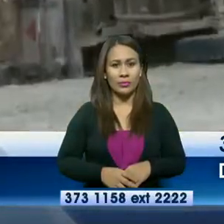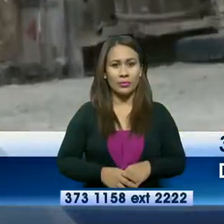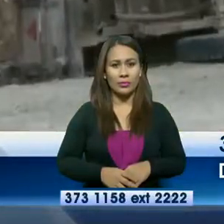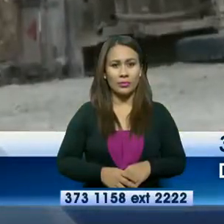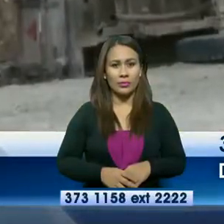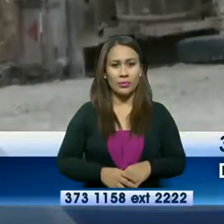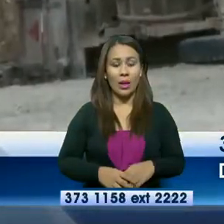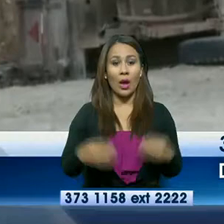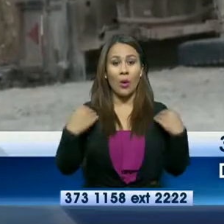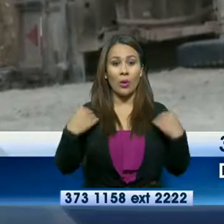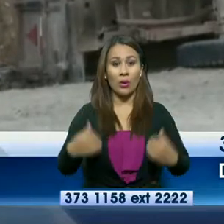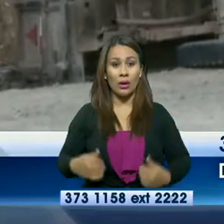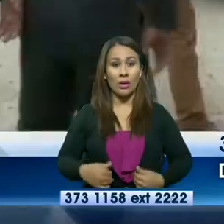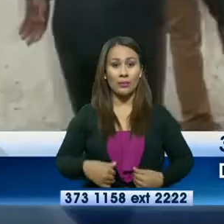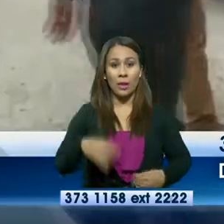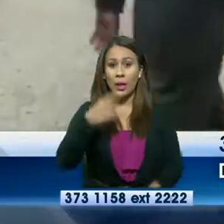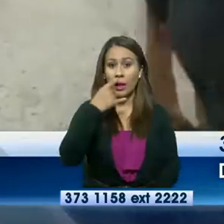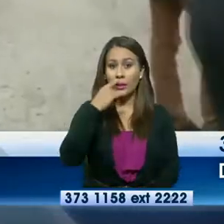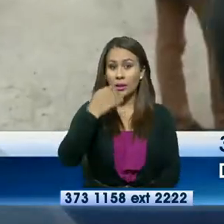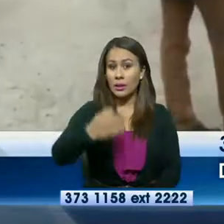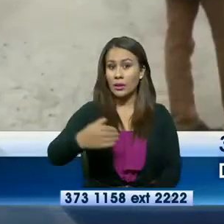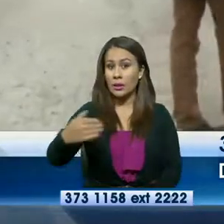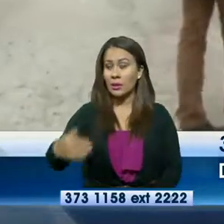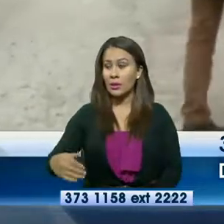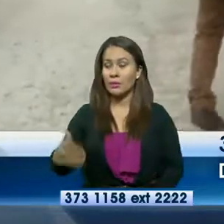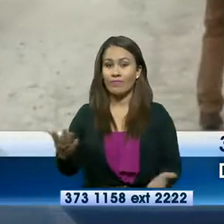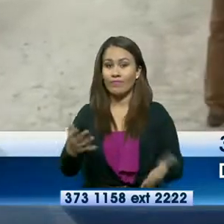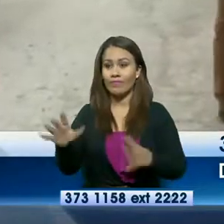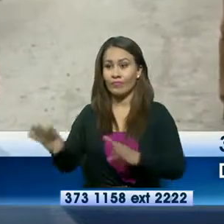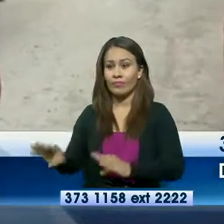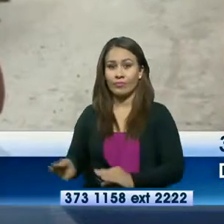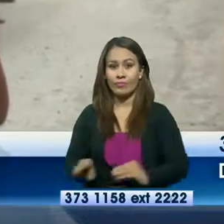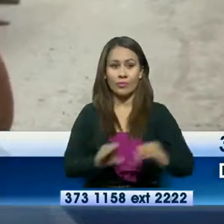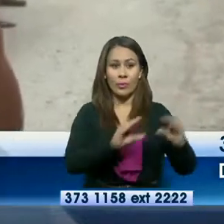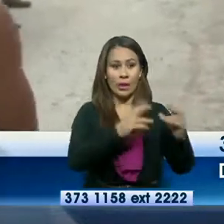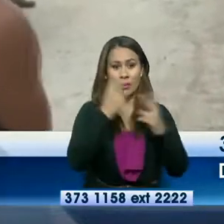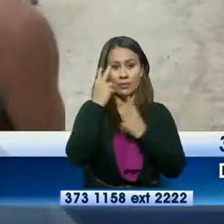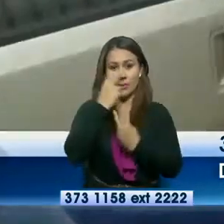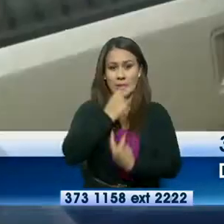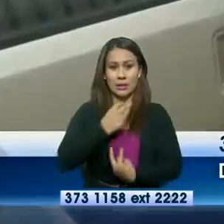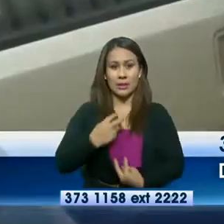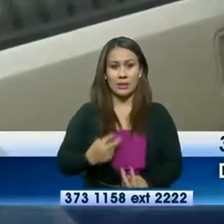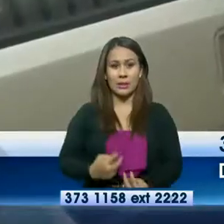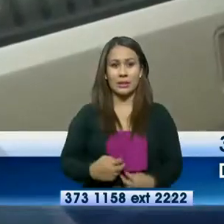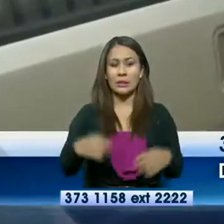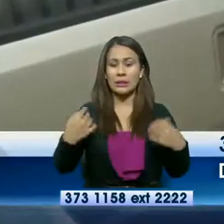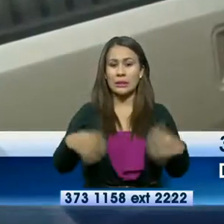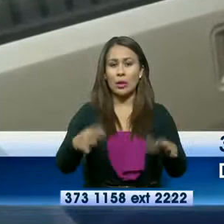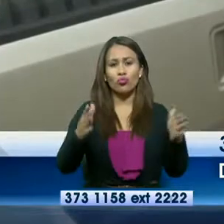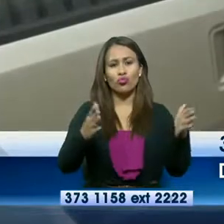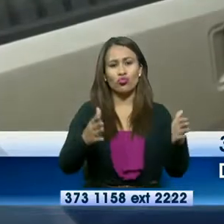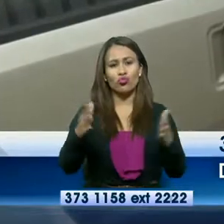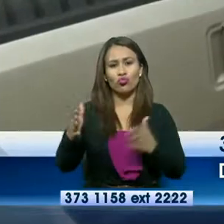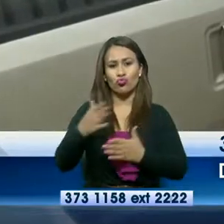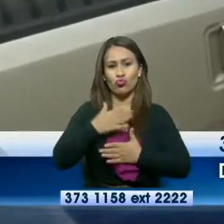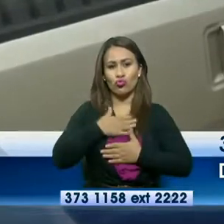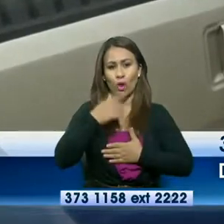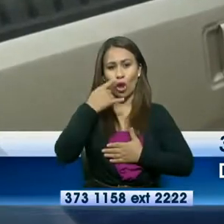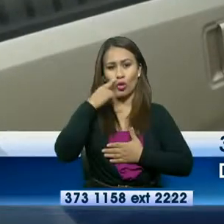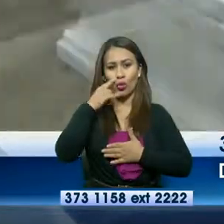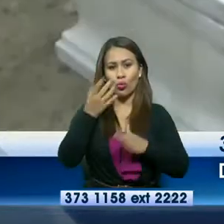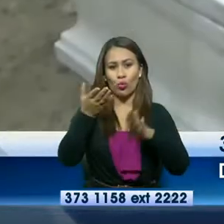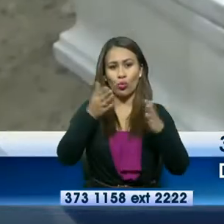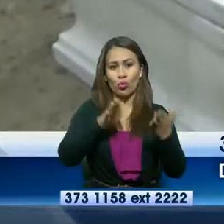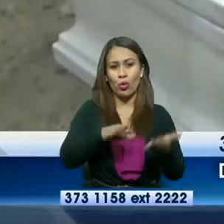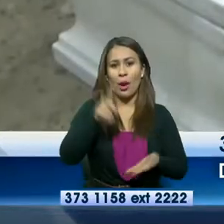Los cuerpos de los niños fueron trasladados hasta el centro forense de Manta para la autopsia a rigor. Luego fueron llevados por sus familiares hasta la provincia